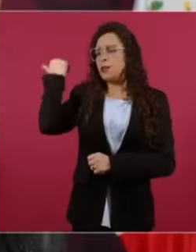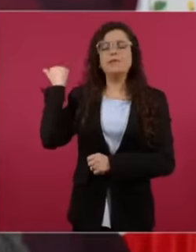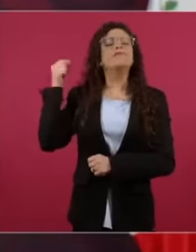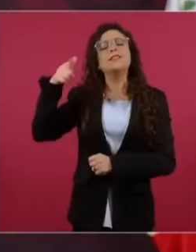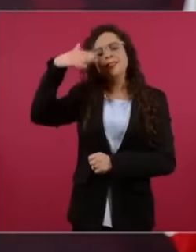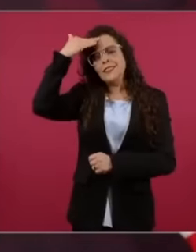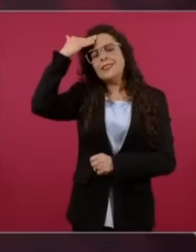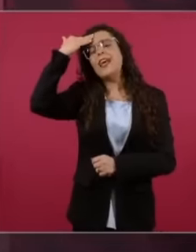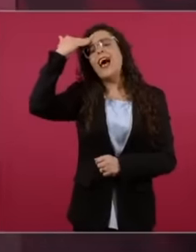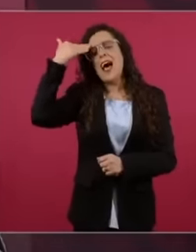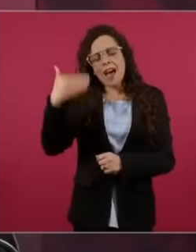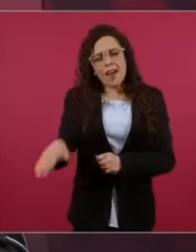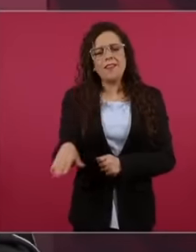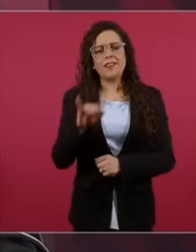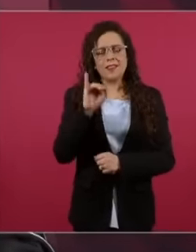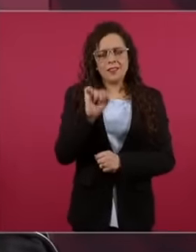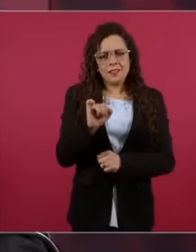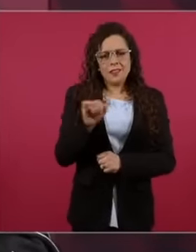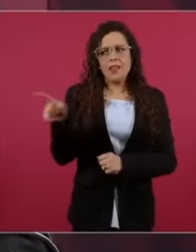Judicial